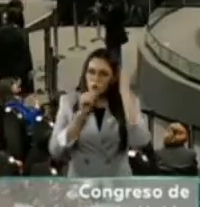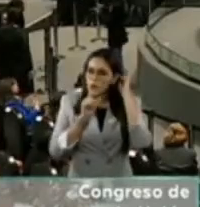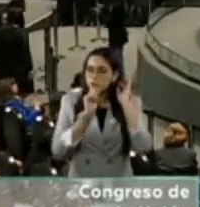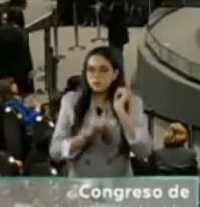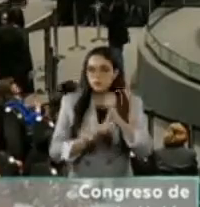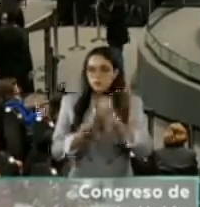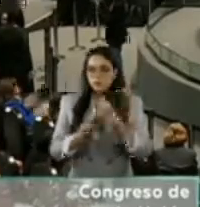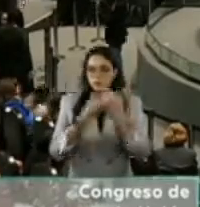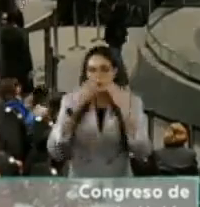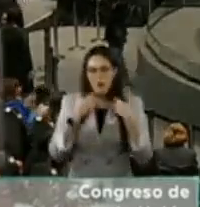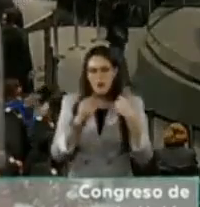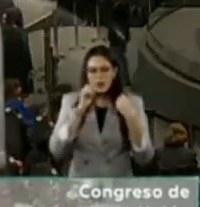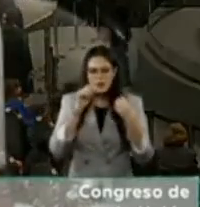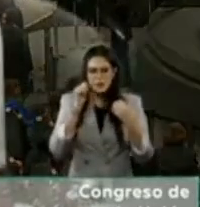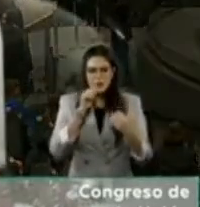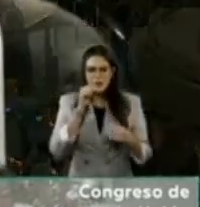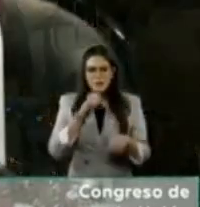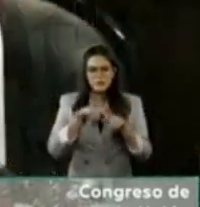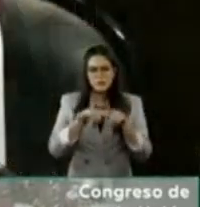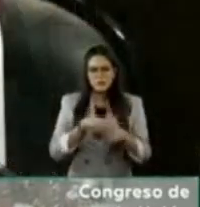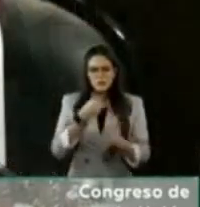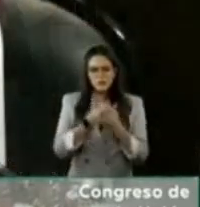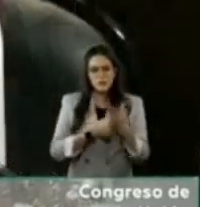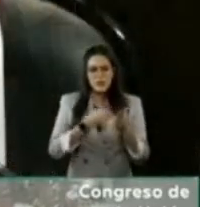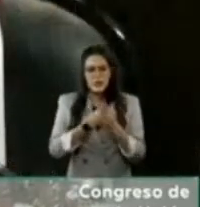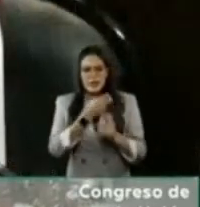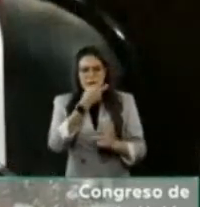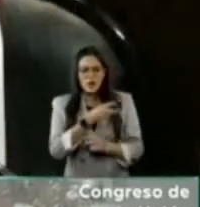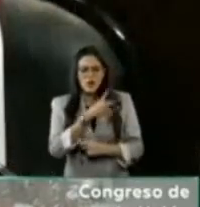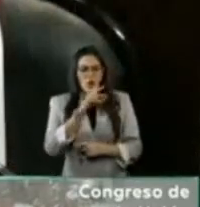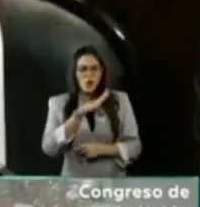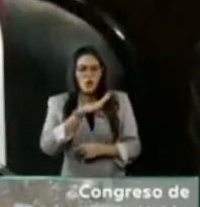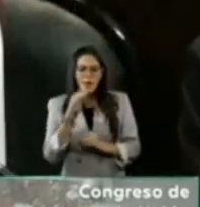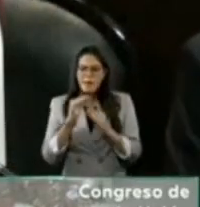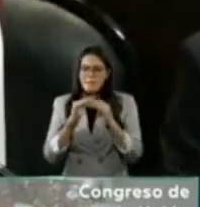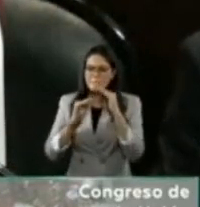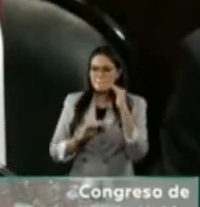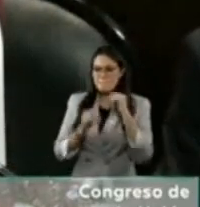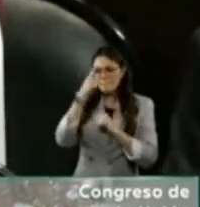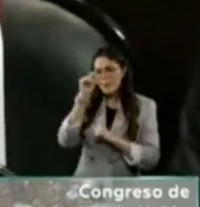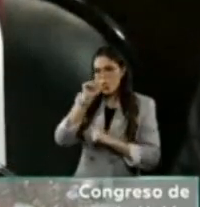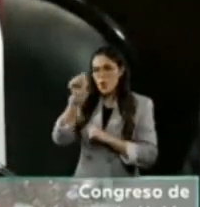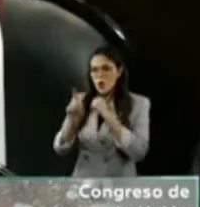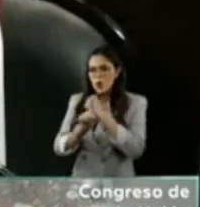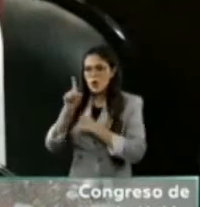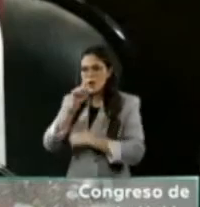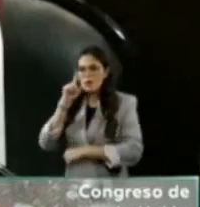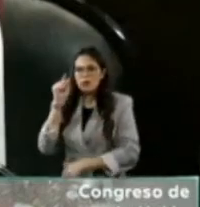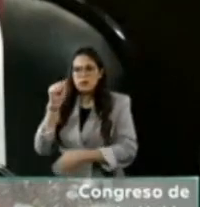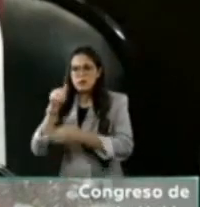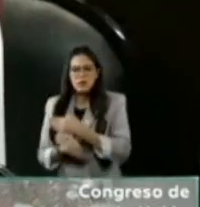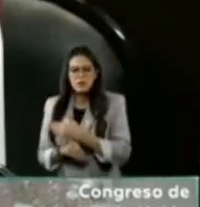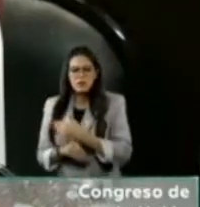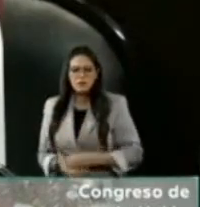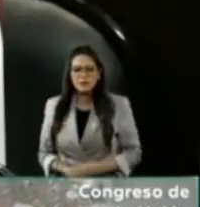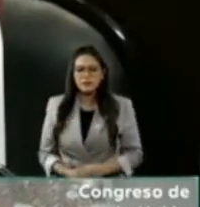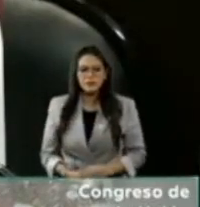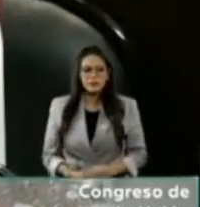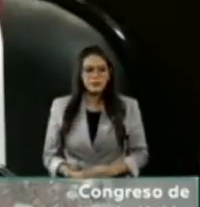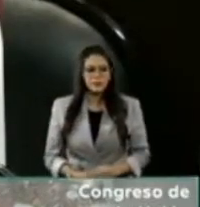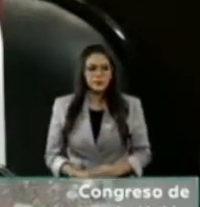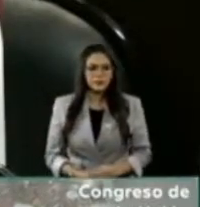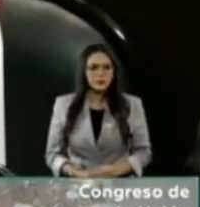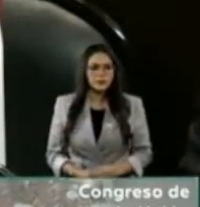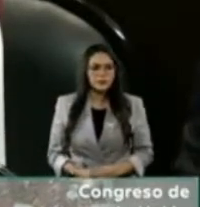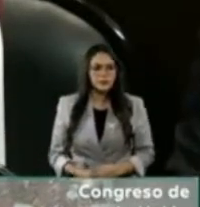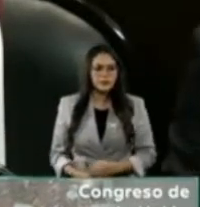juez de lo que pueden pesar los argumentos de la defensa, ¿no? Y argumentos que no